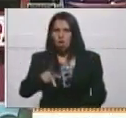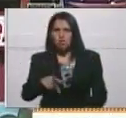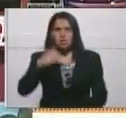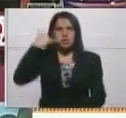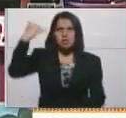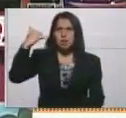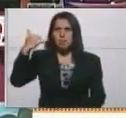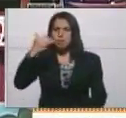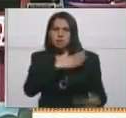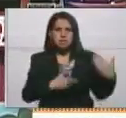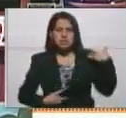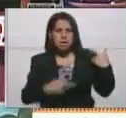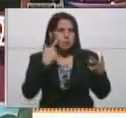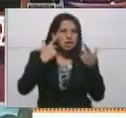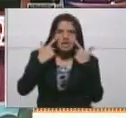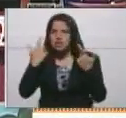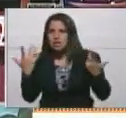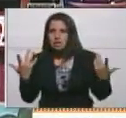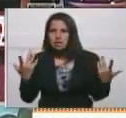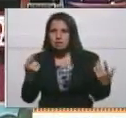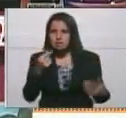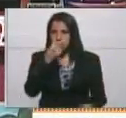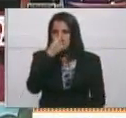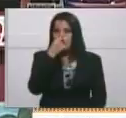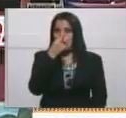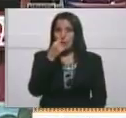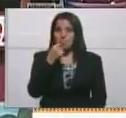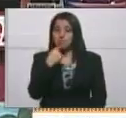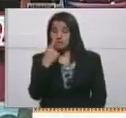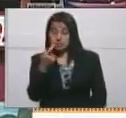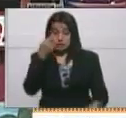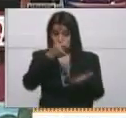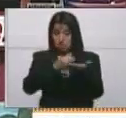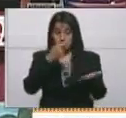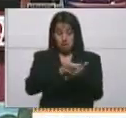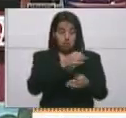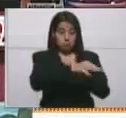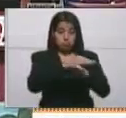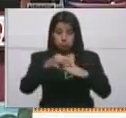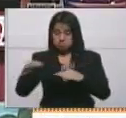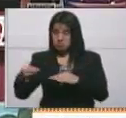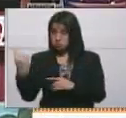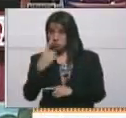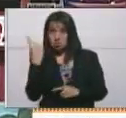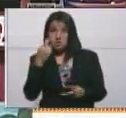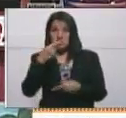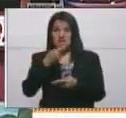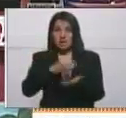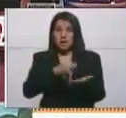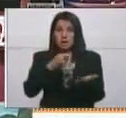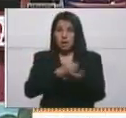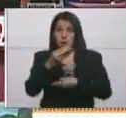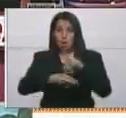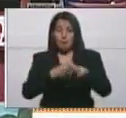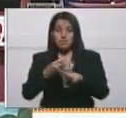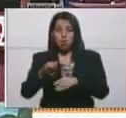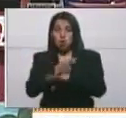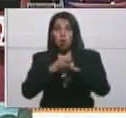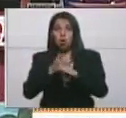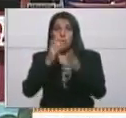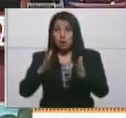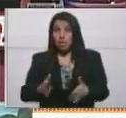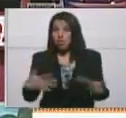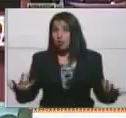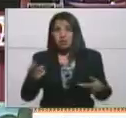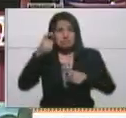los días está pendiente. Y cuando le asigna recursos a las regiones, solo lo hace con los gobernadores chavistas,